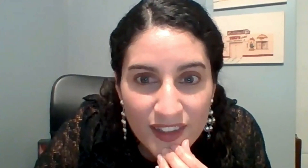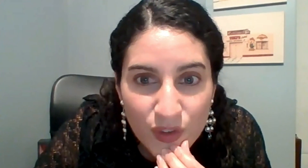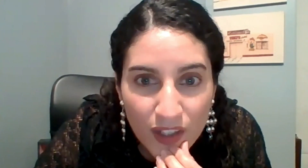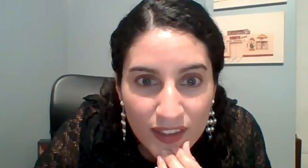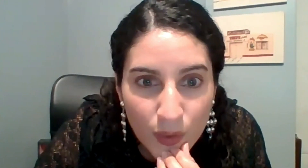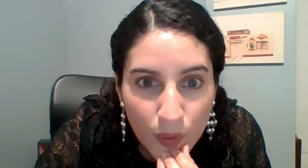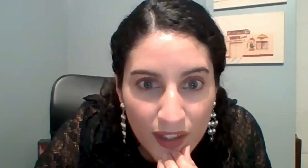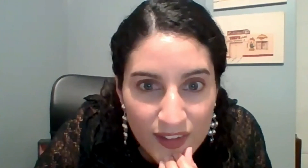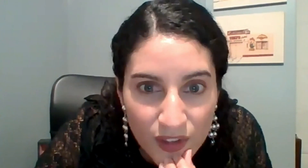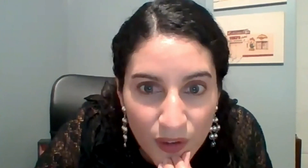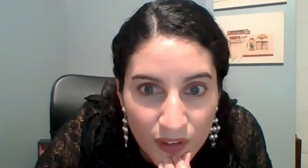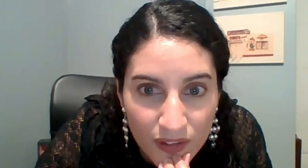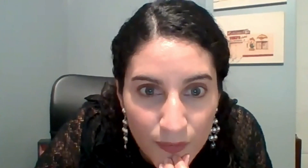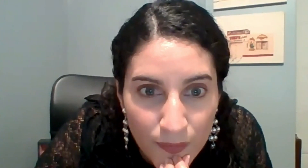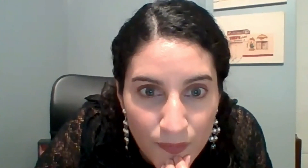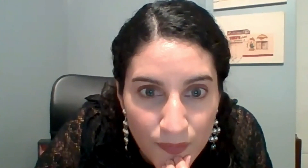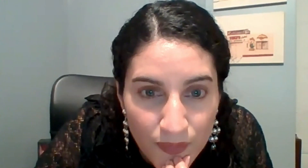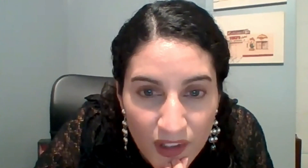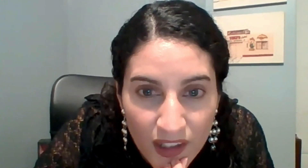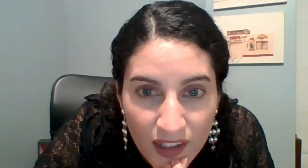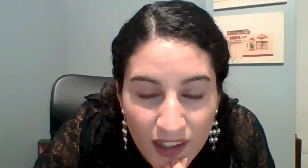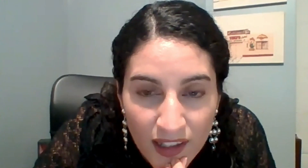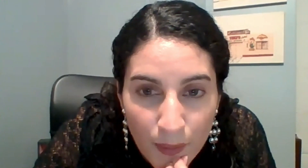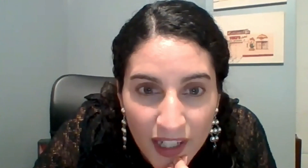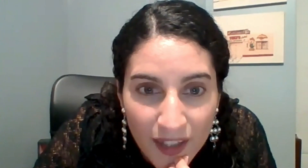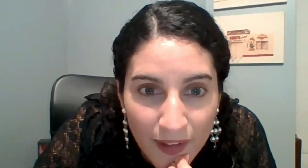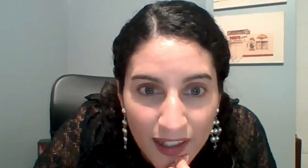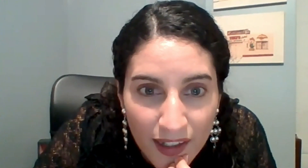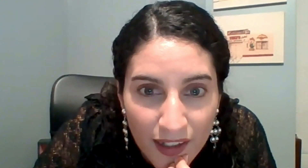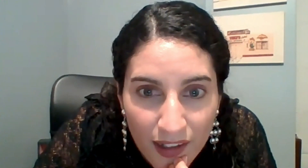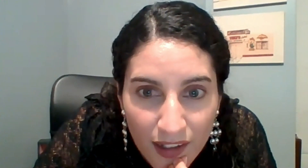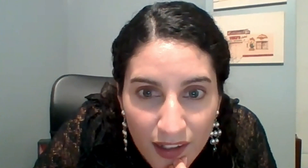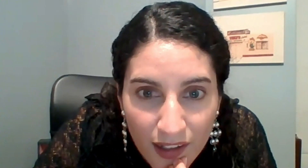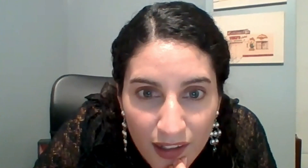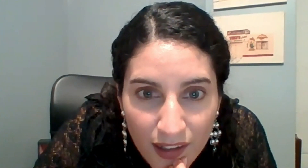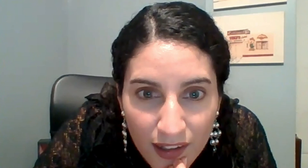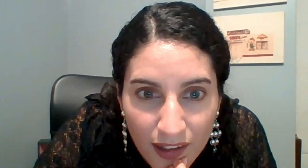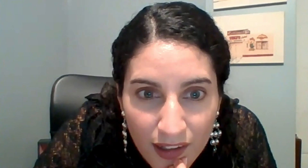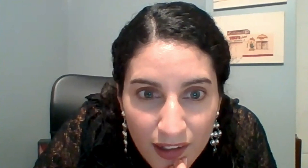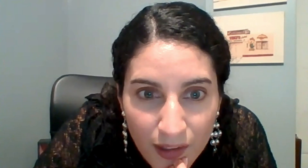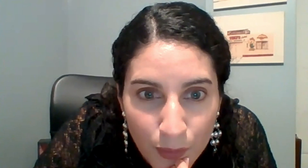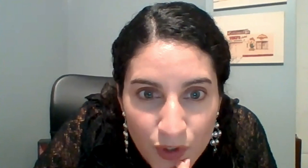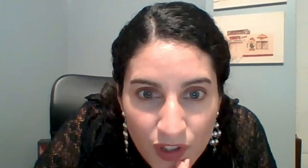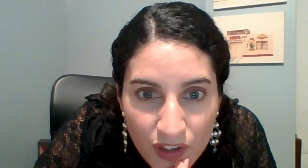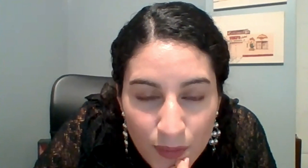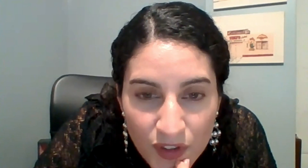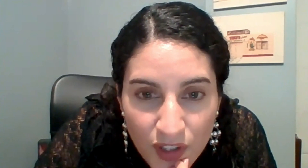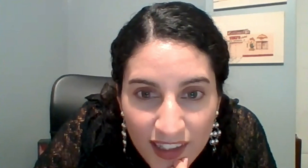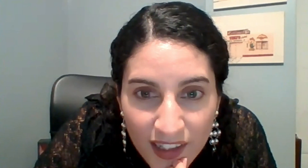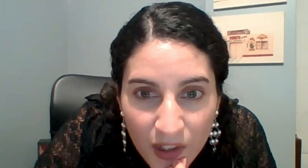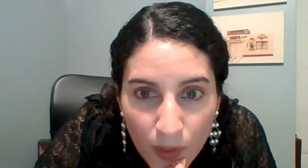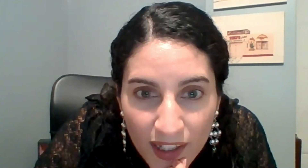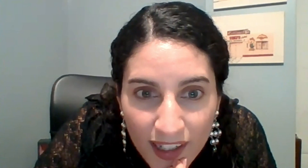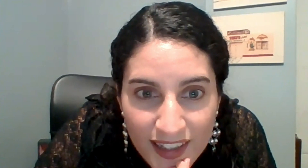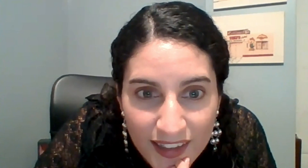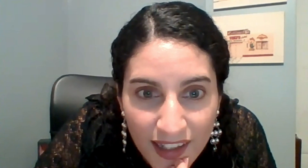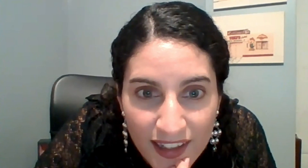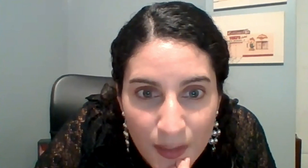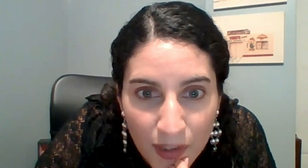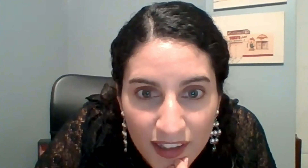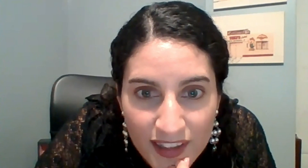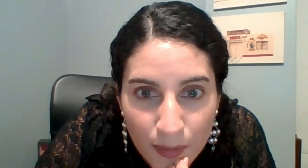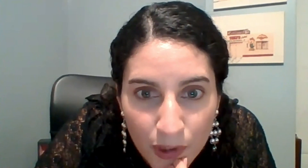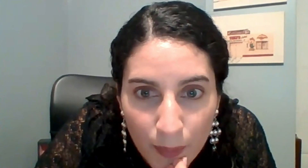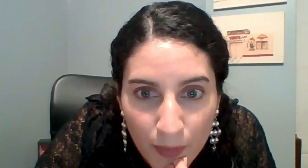dice que es estudiante de educación. Para llevar museos de mi ciudad a la escuela, las actividades